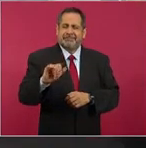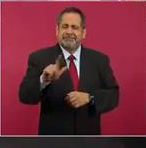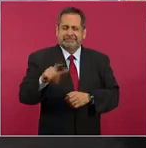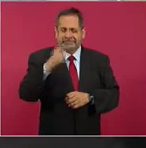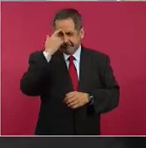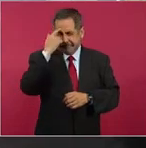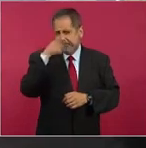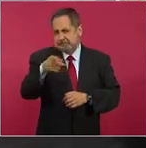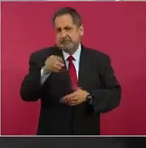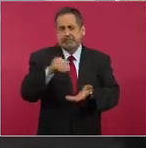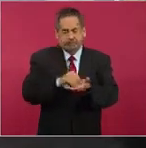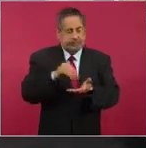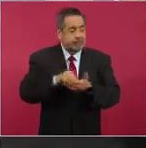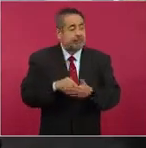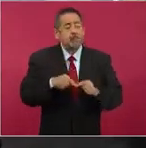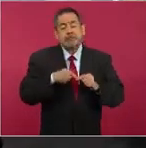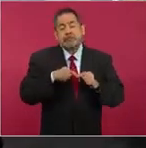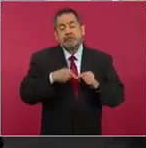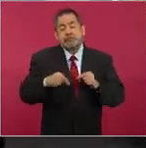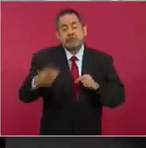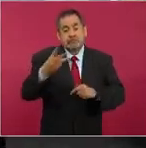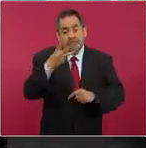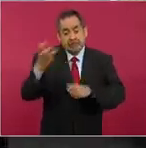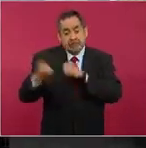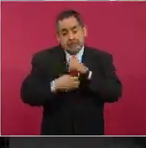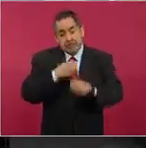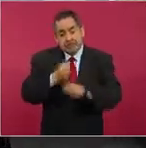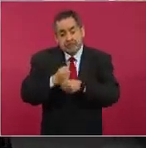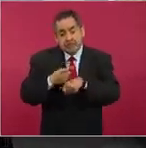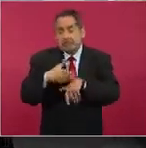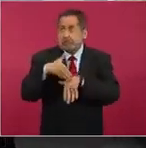que se mantiene 3 siglos.